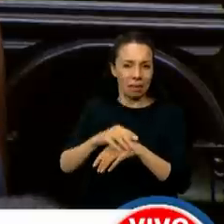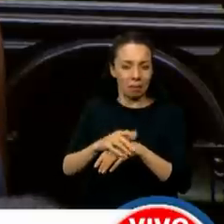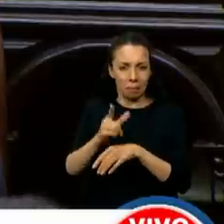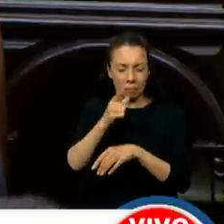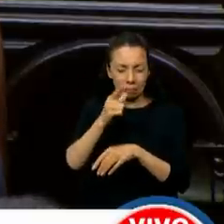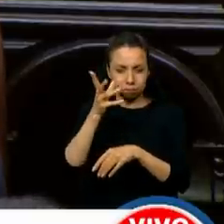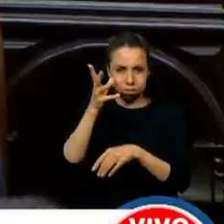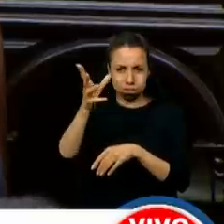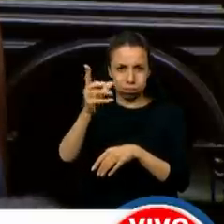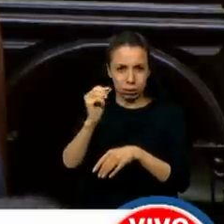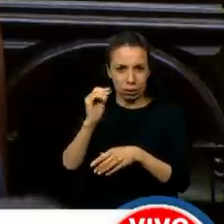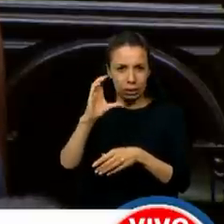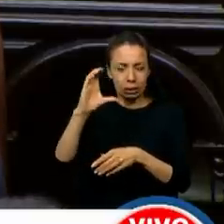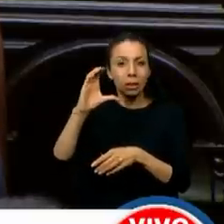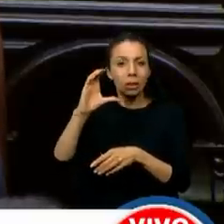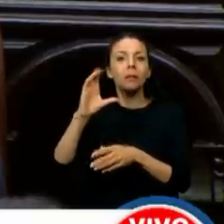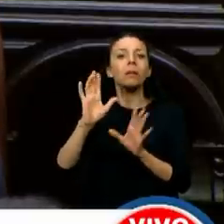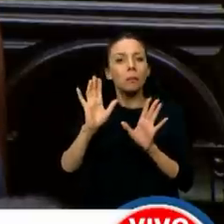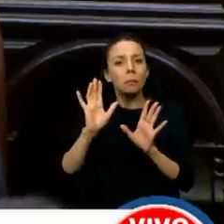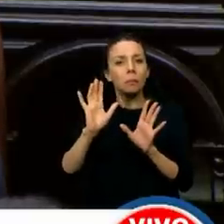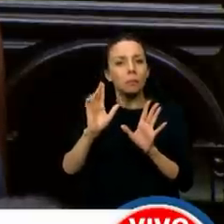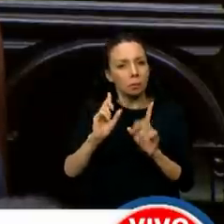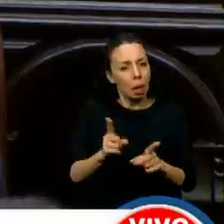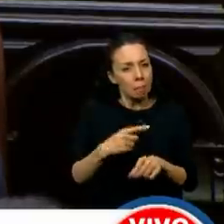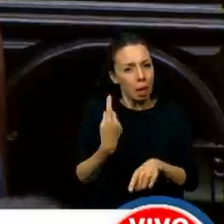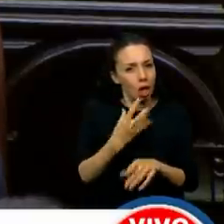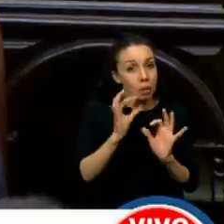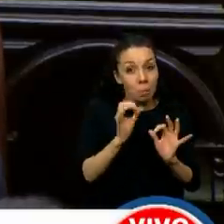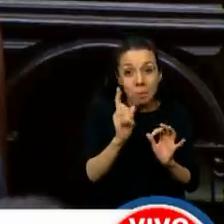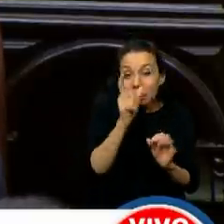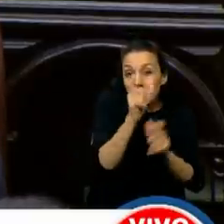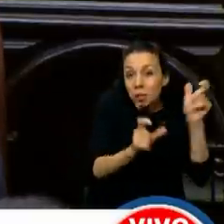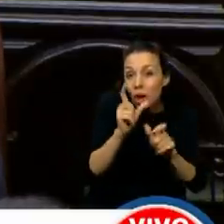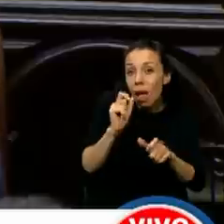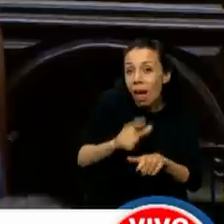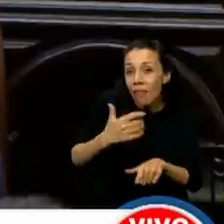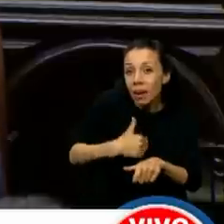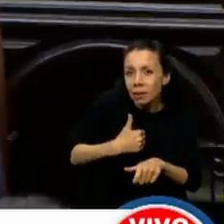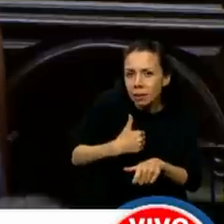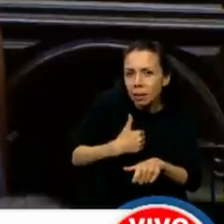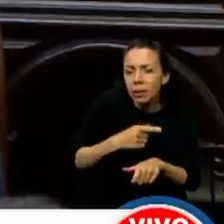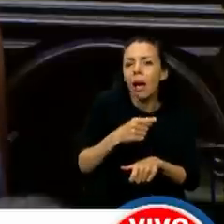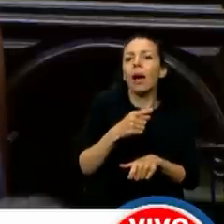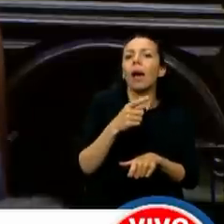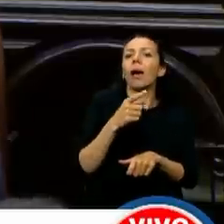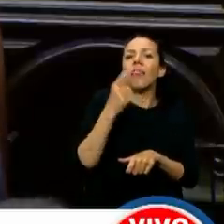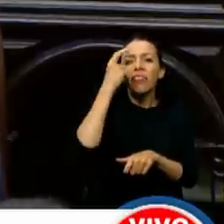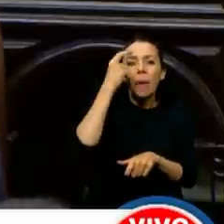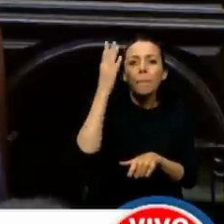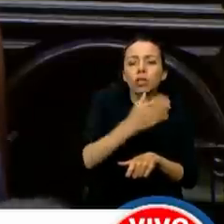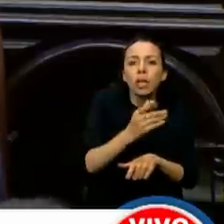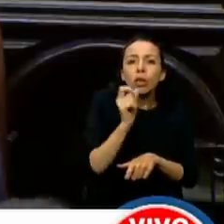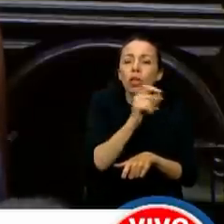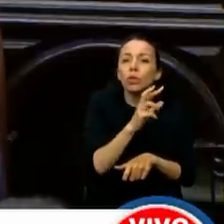además nos enteramos de que esos argentinos tienen un 10% de los